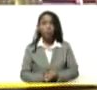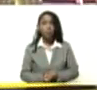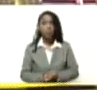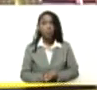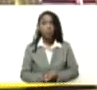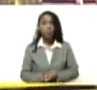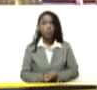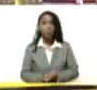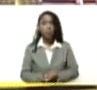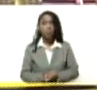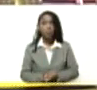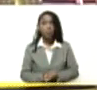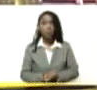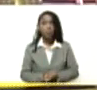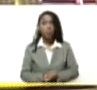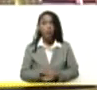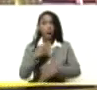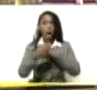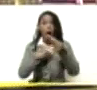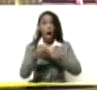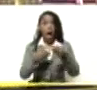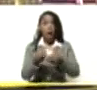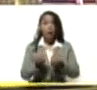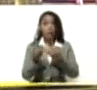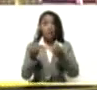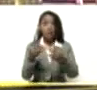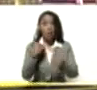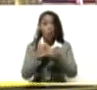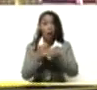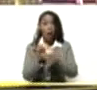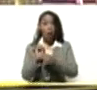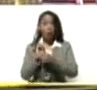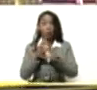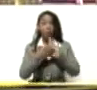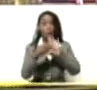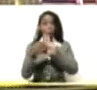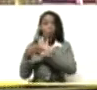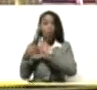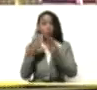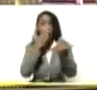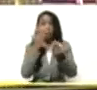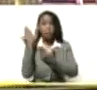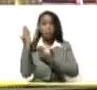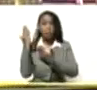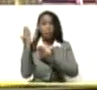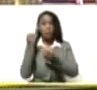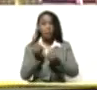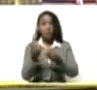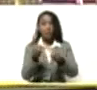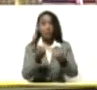Hazlo viral, Nancy, ¿dónde está? Mírala por allá. Hazlo viral.